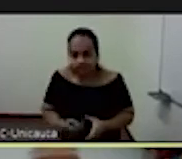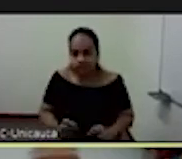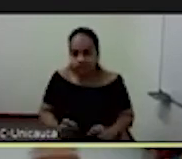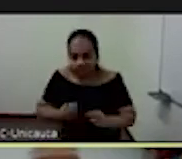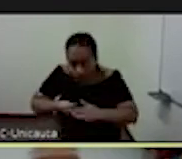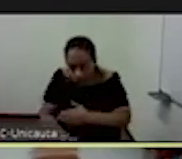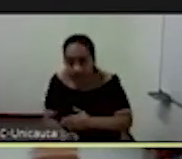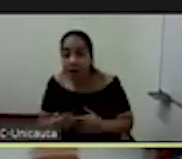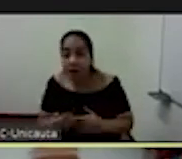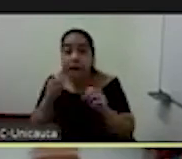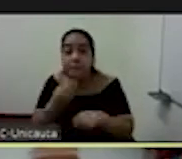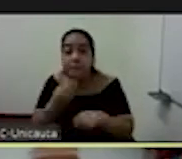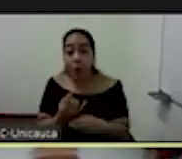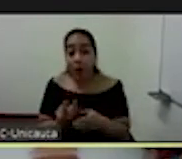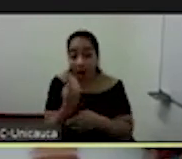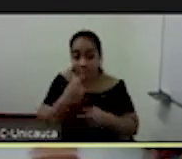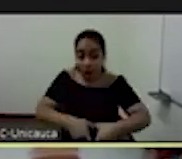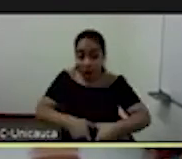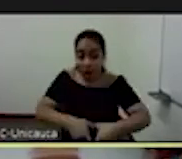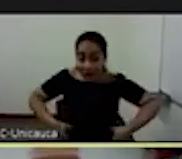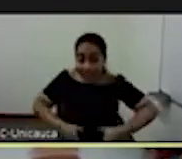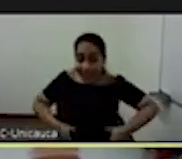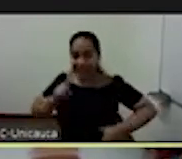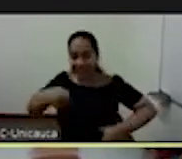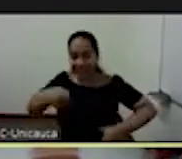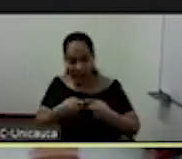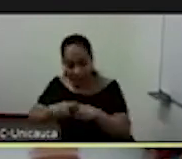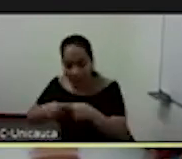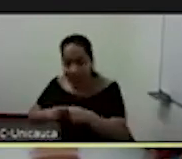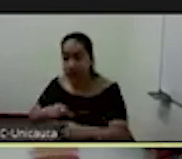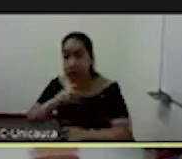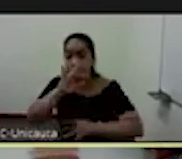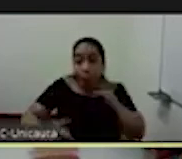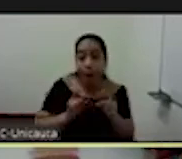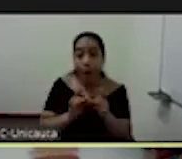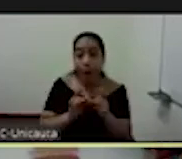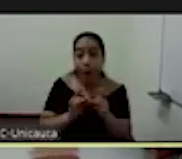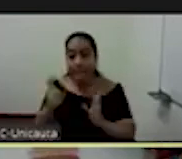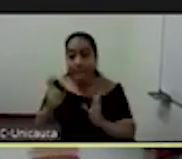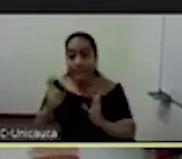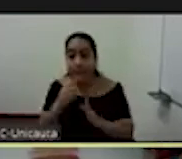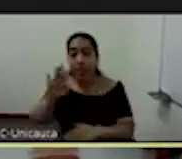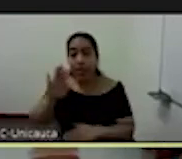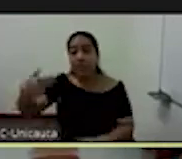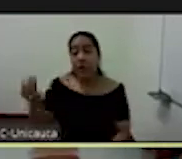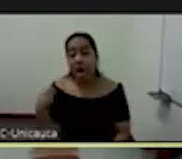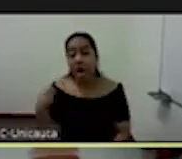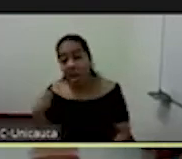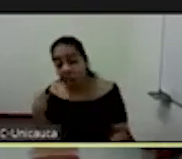que cada niña inicie debe ser terminada, de lo contrario la niña quedará perezosa para tejer.